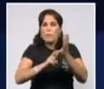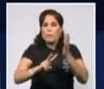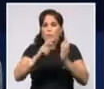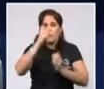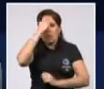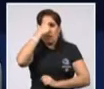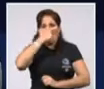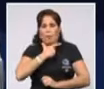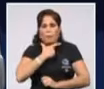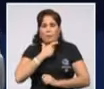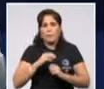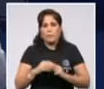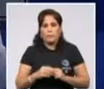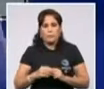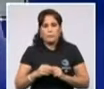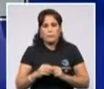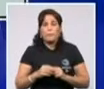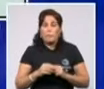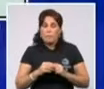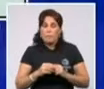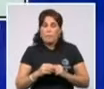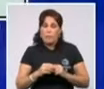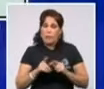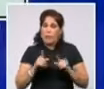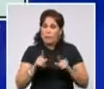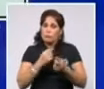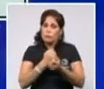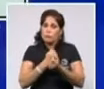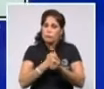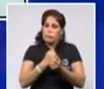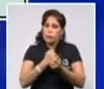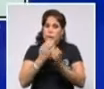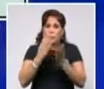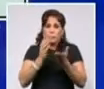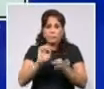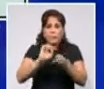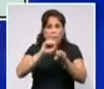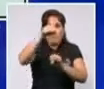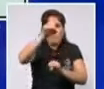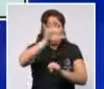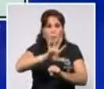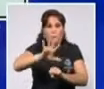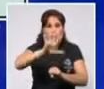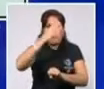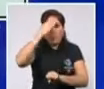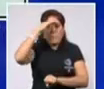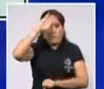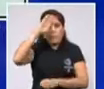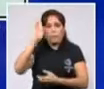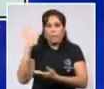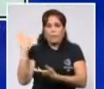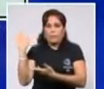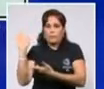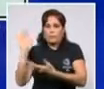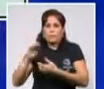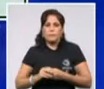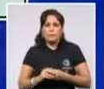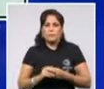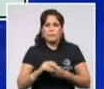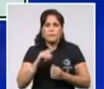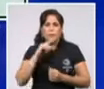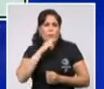de Ávila. Tasa de incidencia de casos confirmados con COVID-19 por